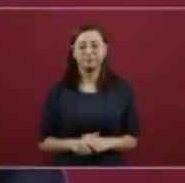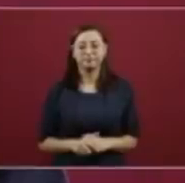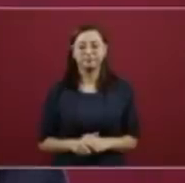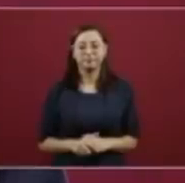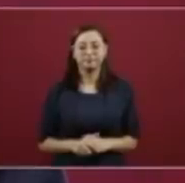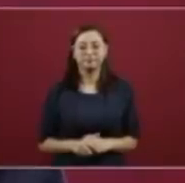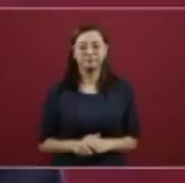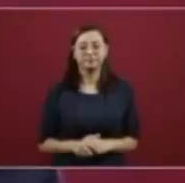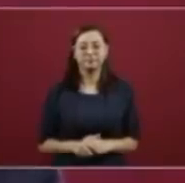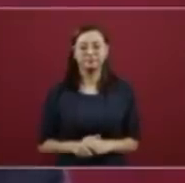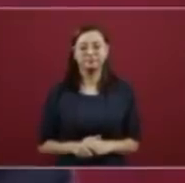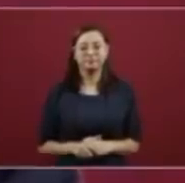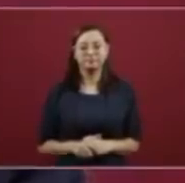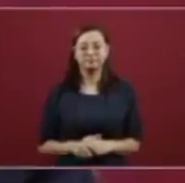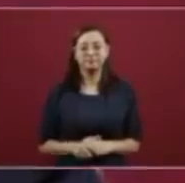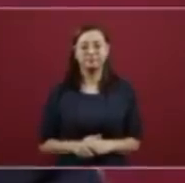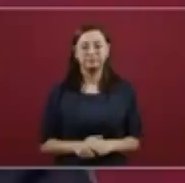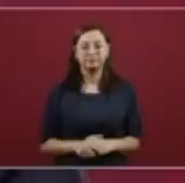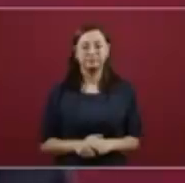otras actividades